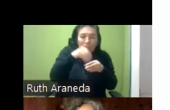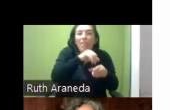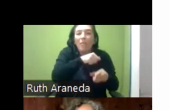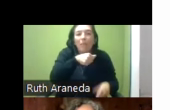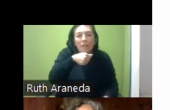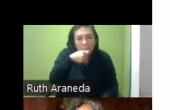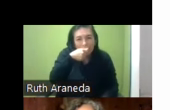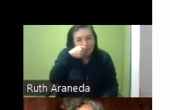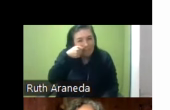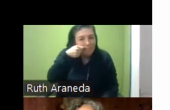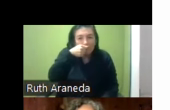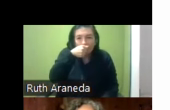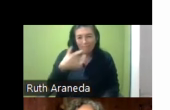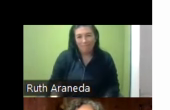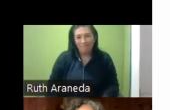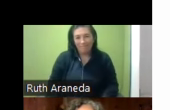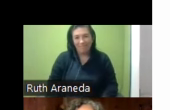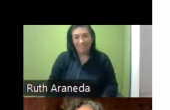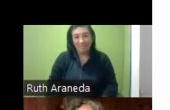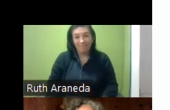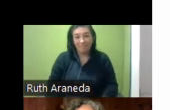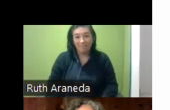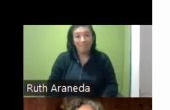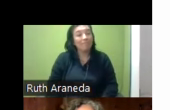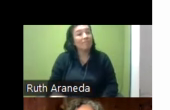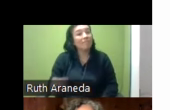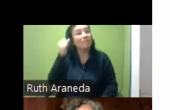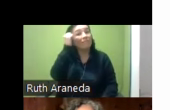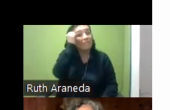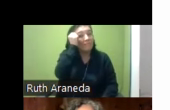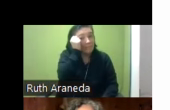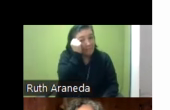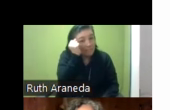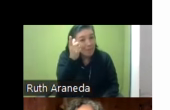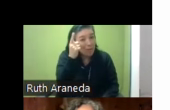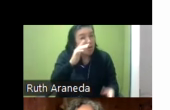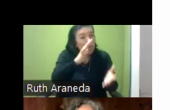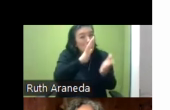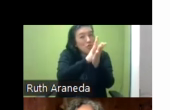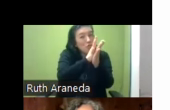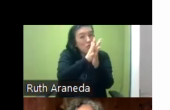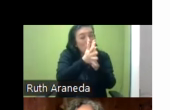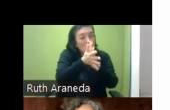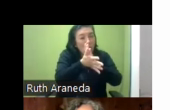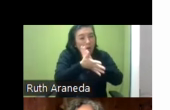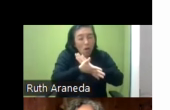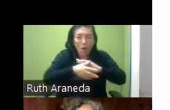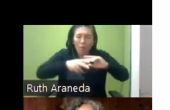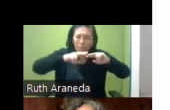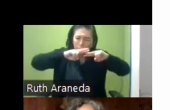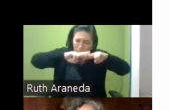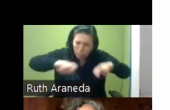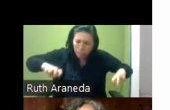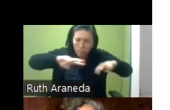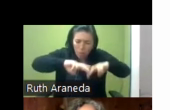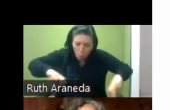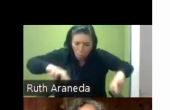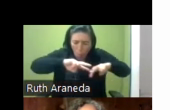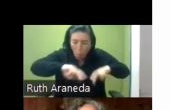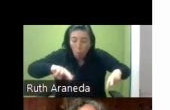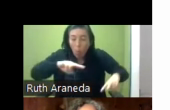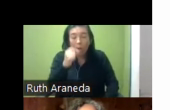Entonces, en suma, eh, podemos decir que todo este cúmulo de investigaciones